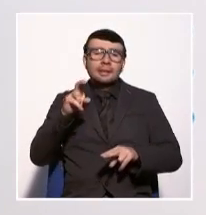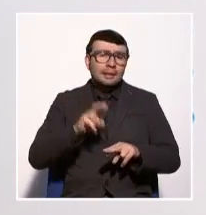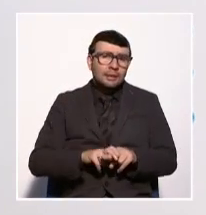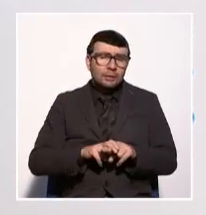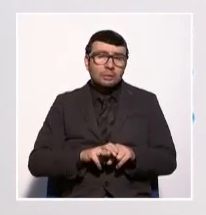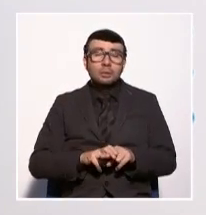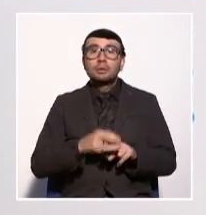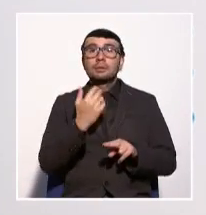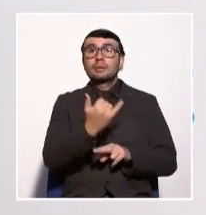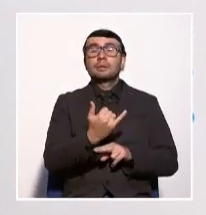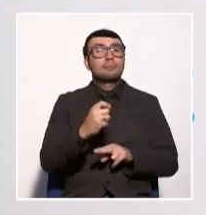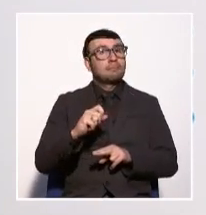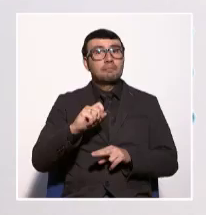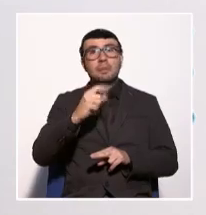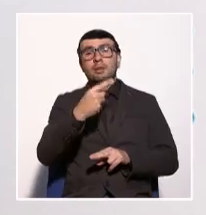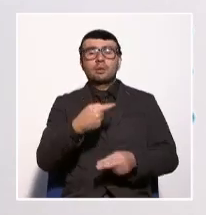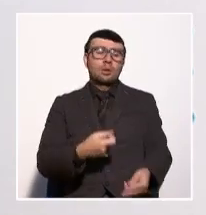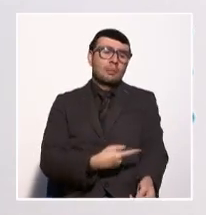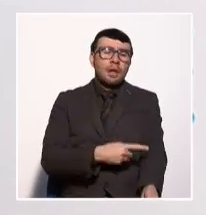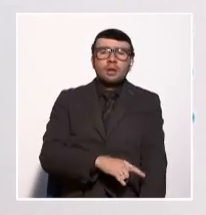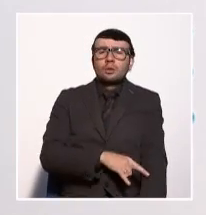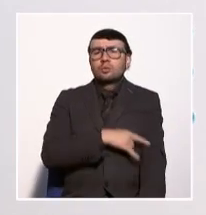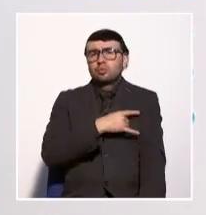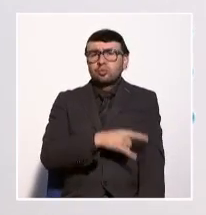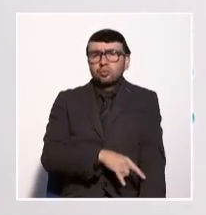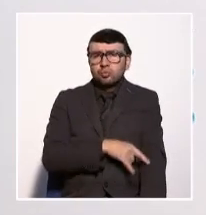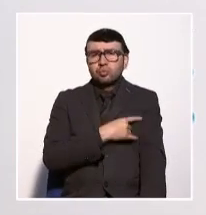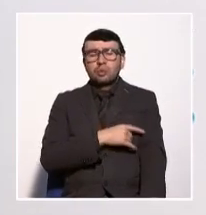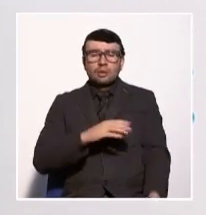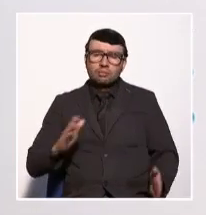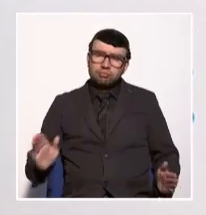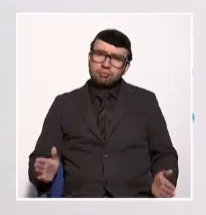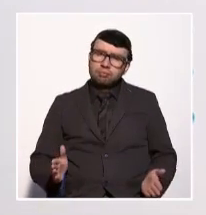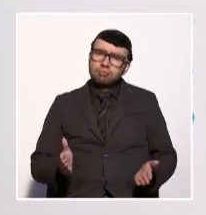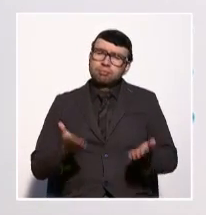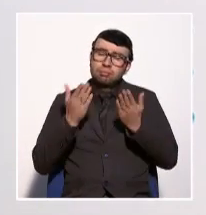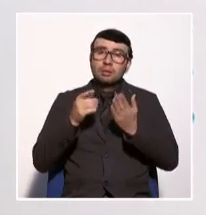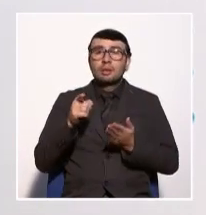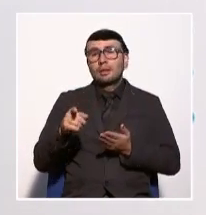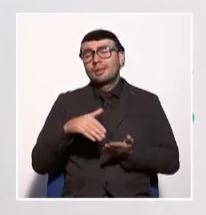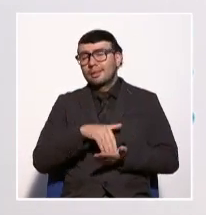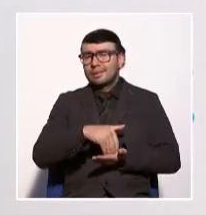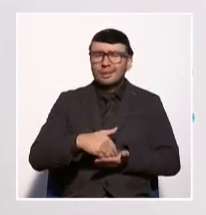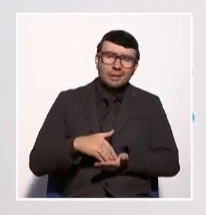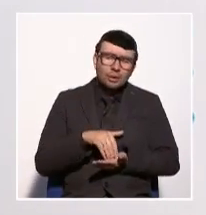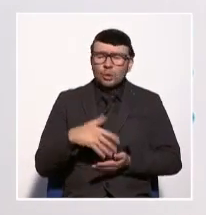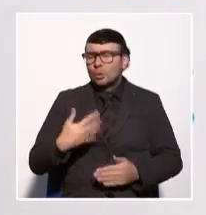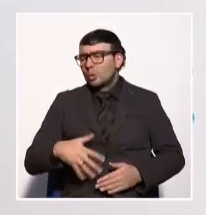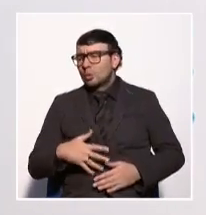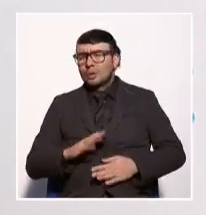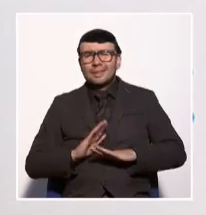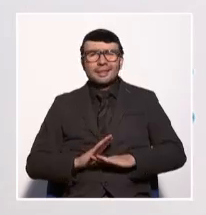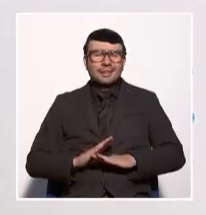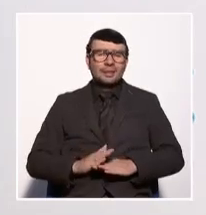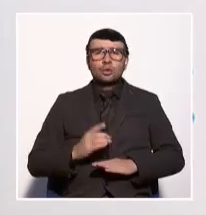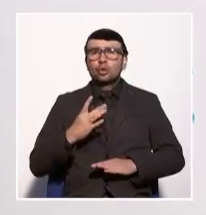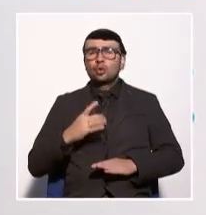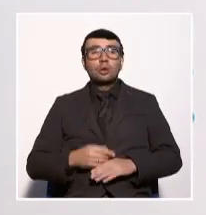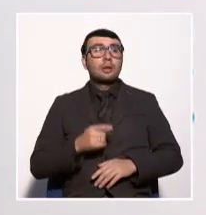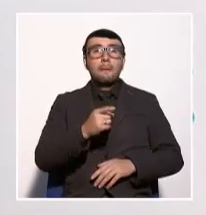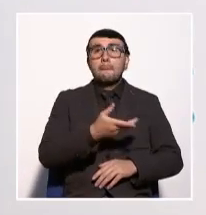de que no lo vimos tuvimos que ponerle un suero rehabilitarlo está está realmente muy comprometido su mamá a su lado